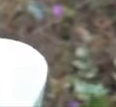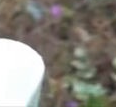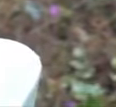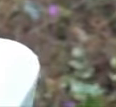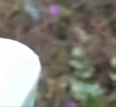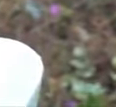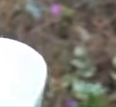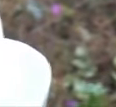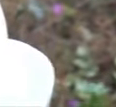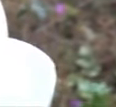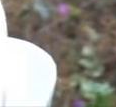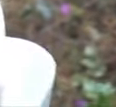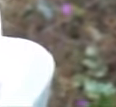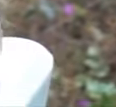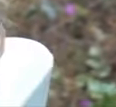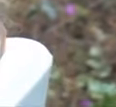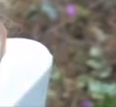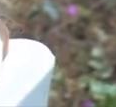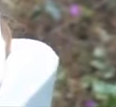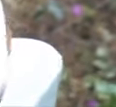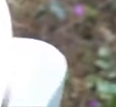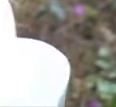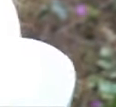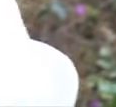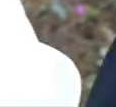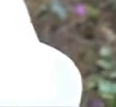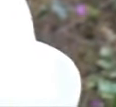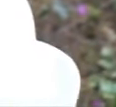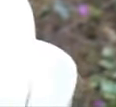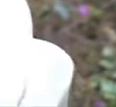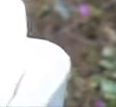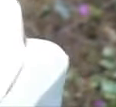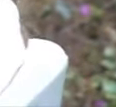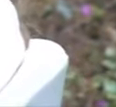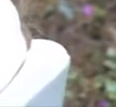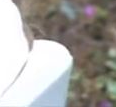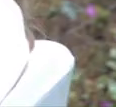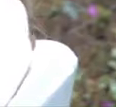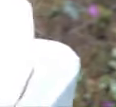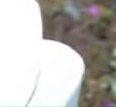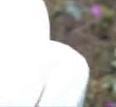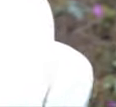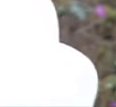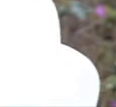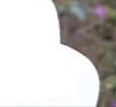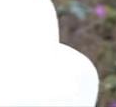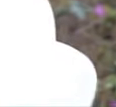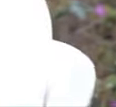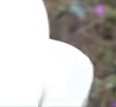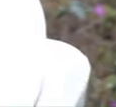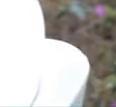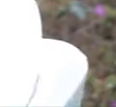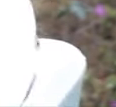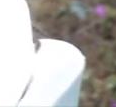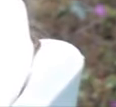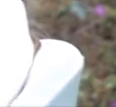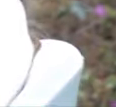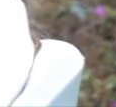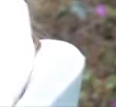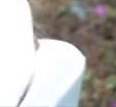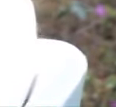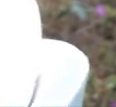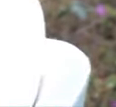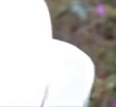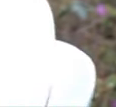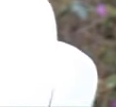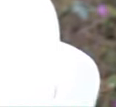Señora alcaldesa, señora secretaria distrital del Hábitat y otros actores de